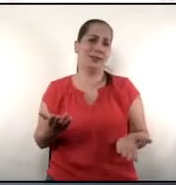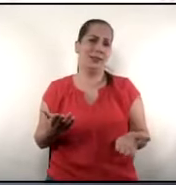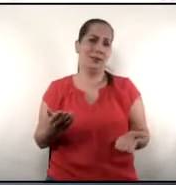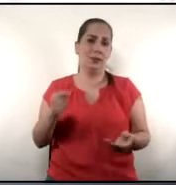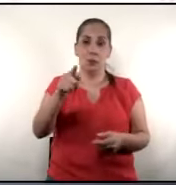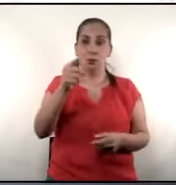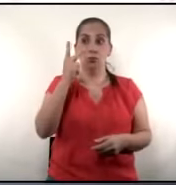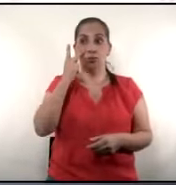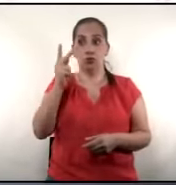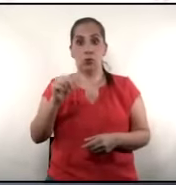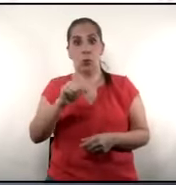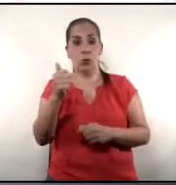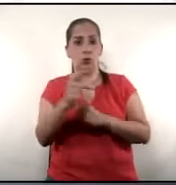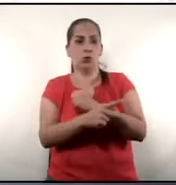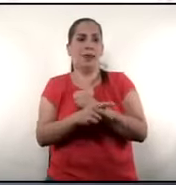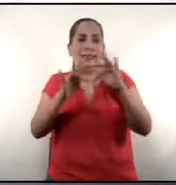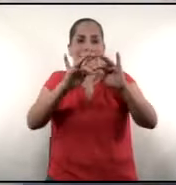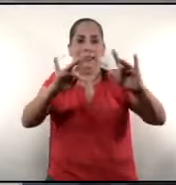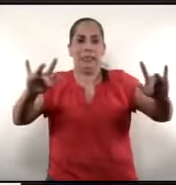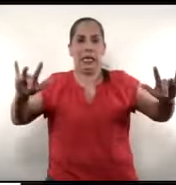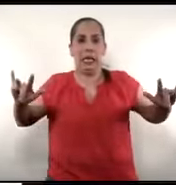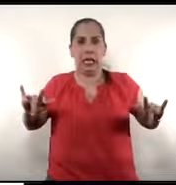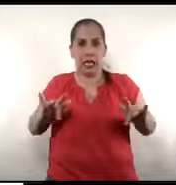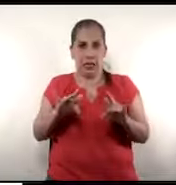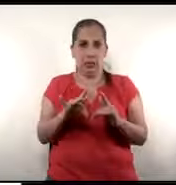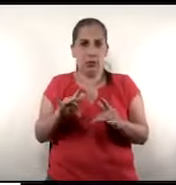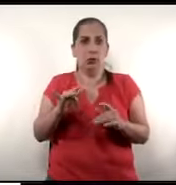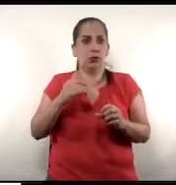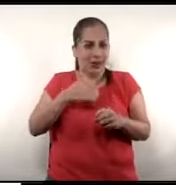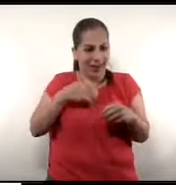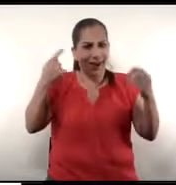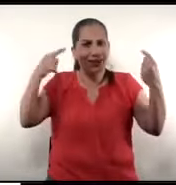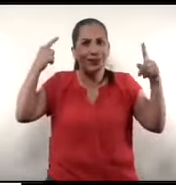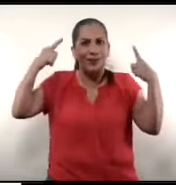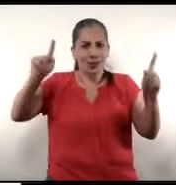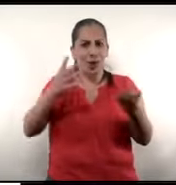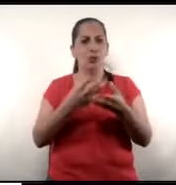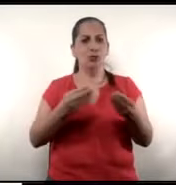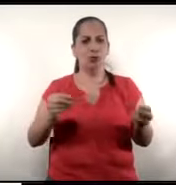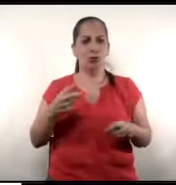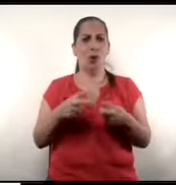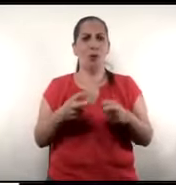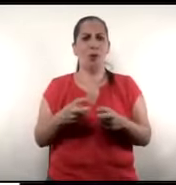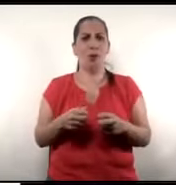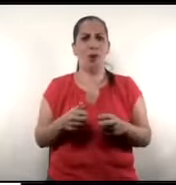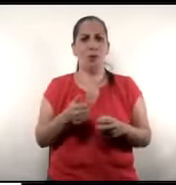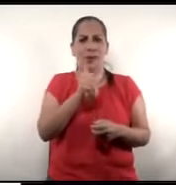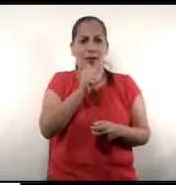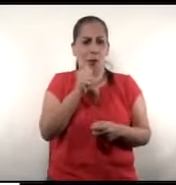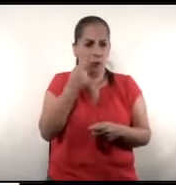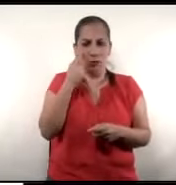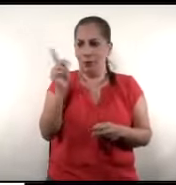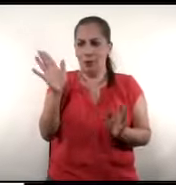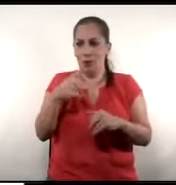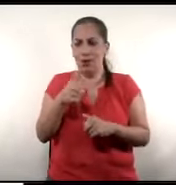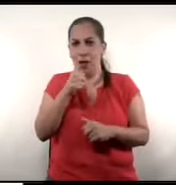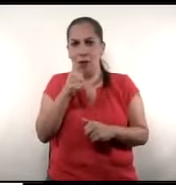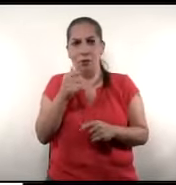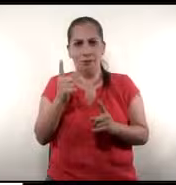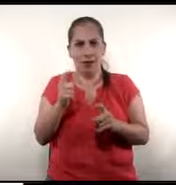ve países desérticos o semidesérticos que han logrado resolver su problema y usted no ve que haga falta el agua. Aquí